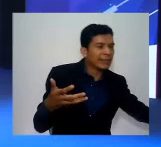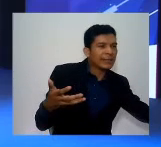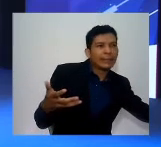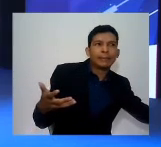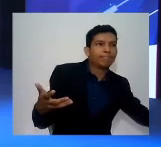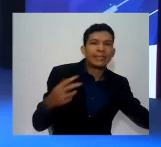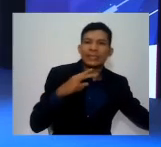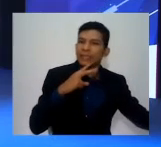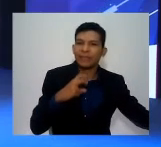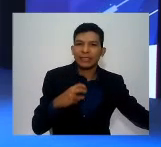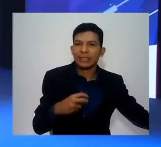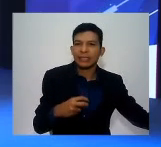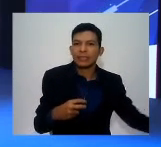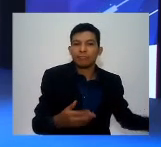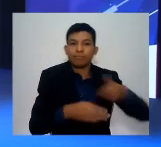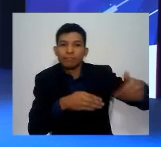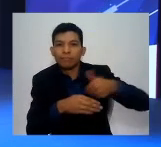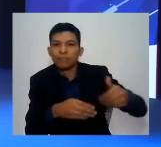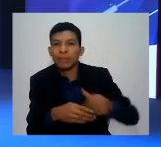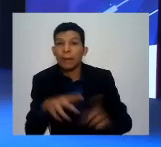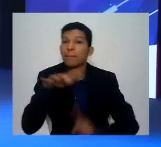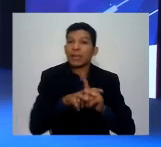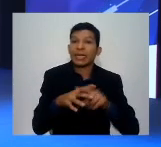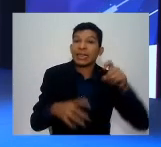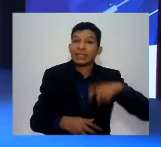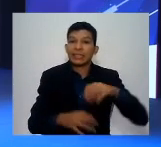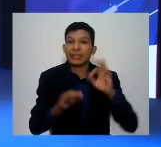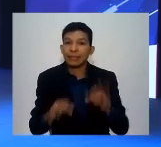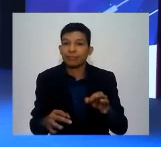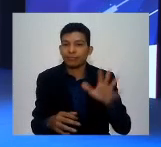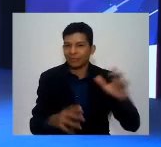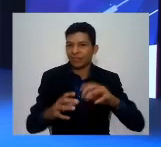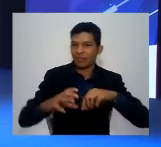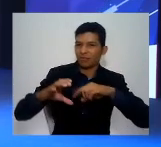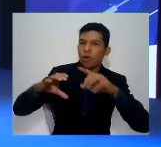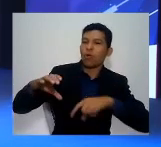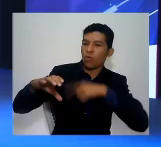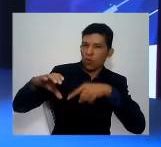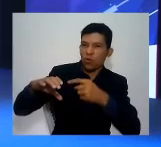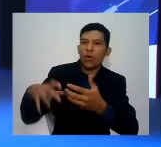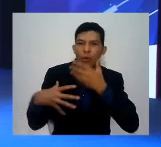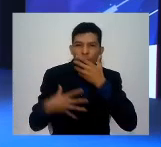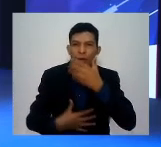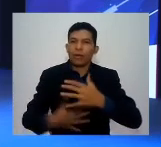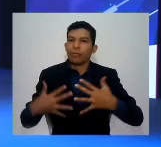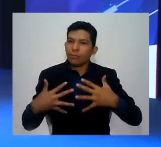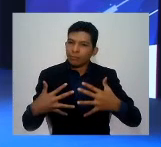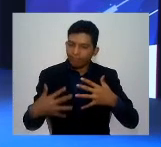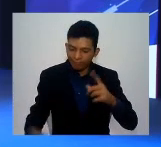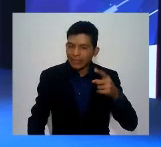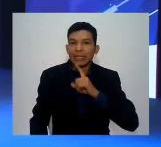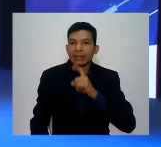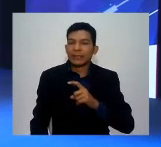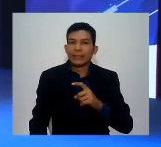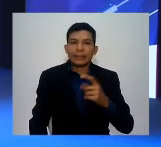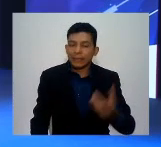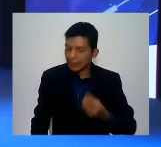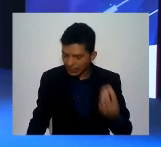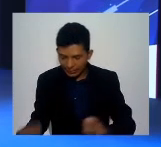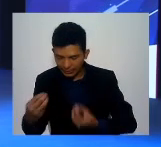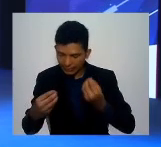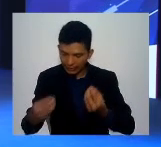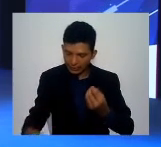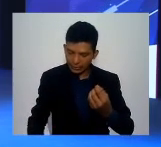poquito incorrecto, porque realmente los respiradores, lo que más cercano a los respiradores serían otros equipos que se llaman